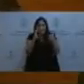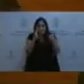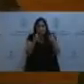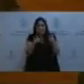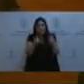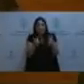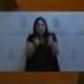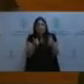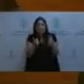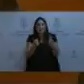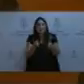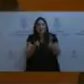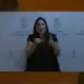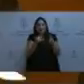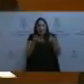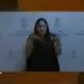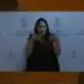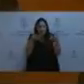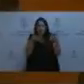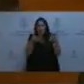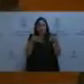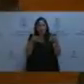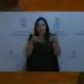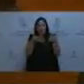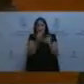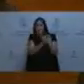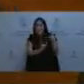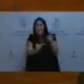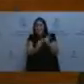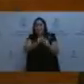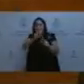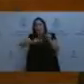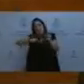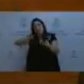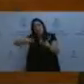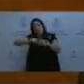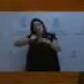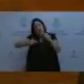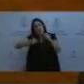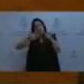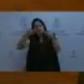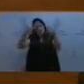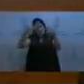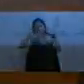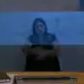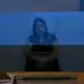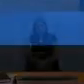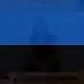mirar menos a los números y más a las personas y a las familias. Muchas gracias.